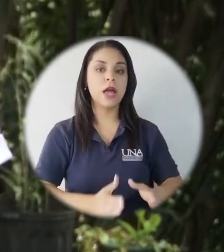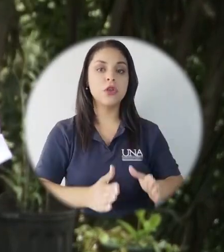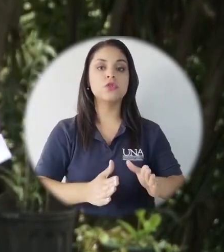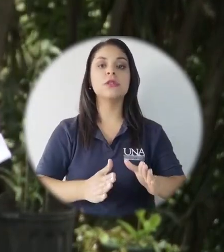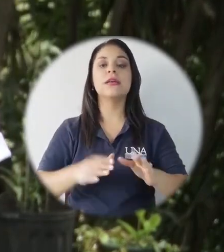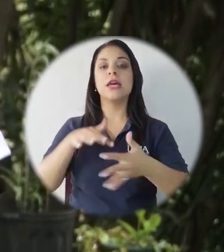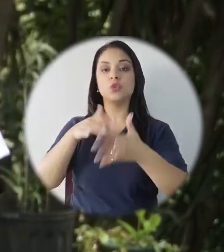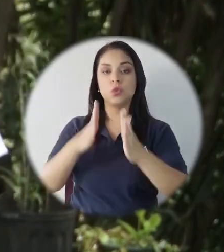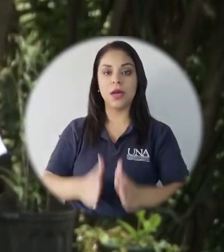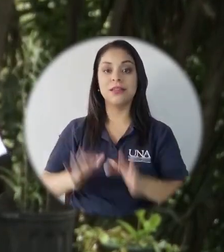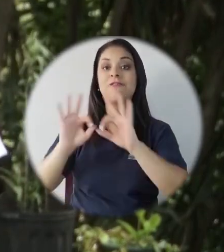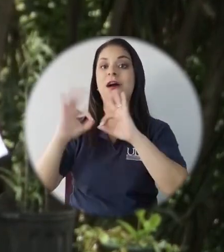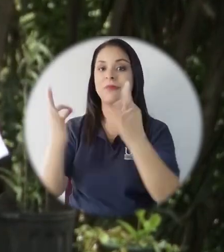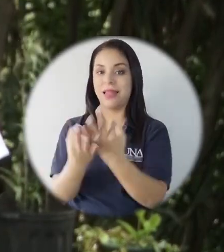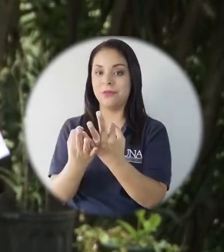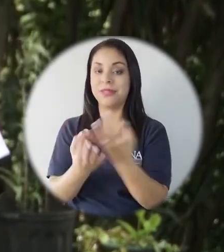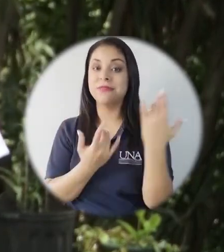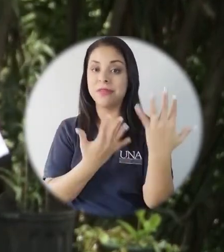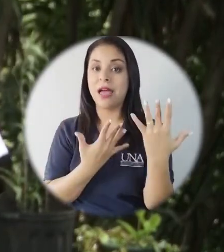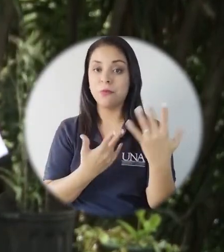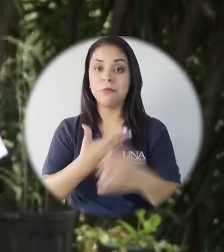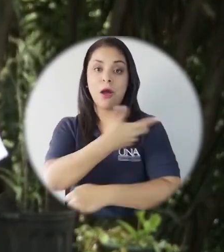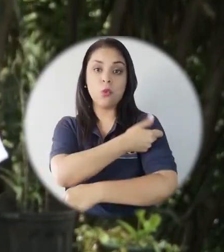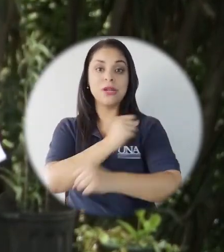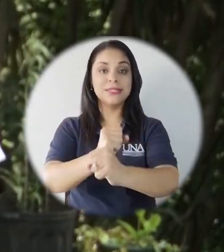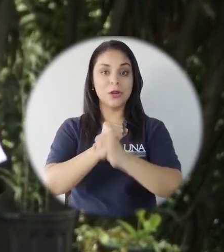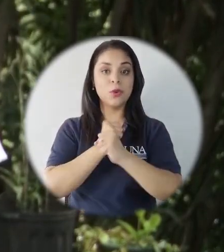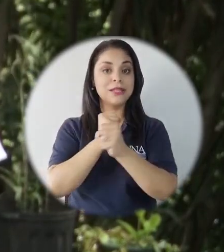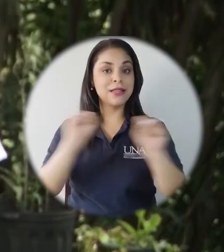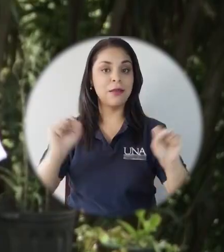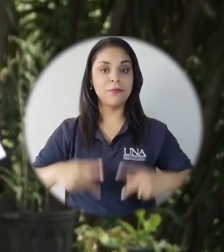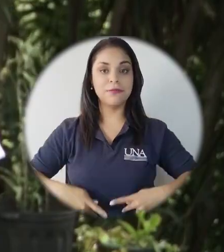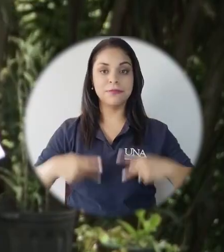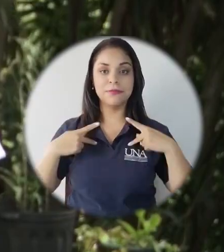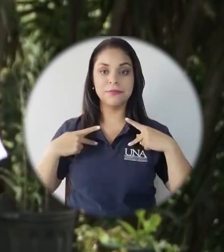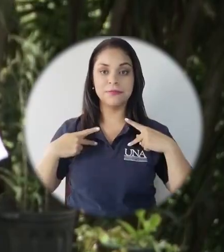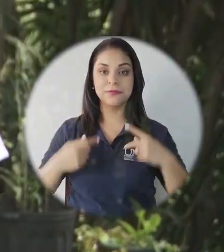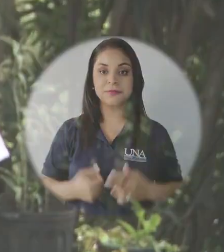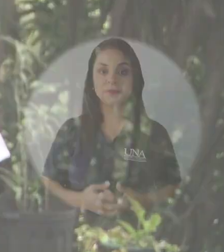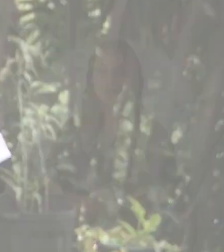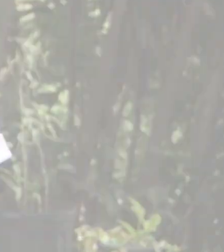estudiantes y familiares también. Les esperamos. Las vacunas son seguras y salvan vidas.